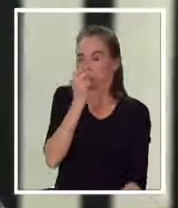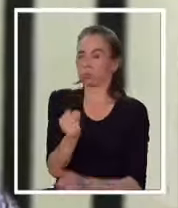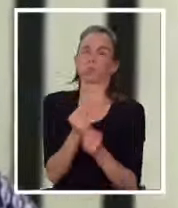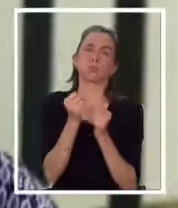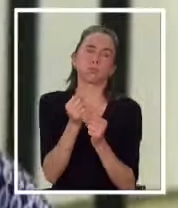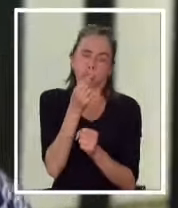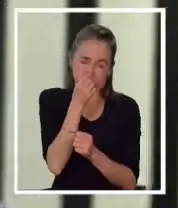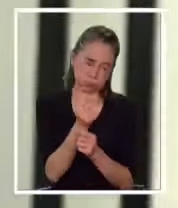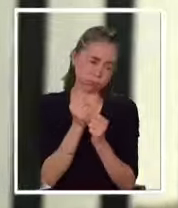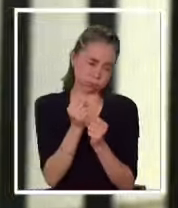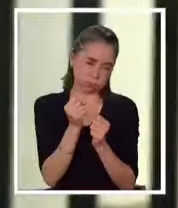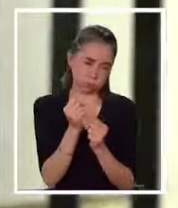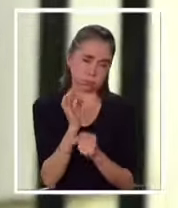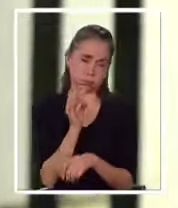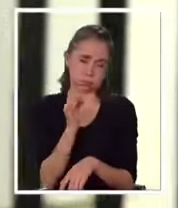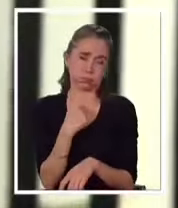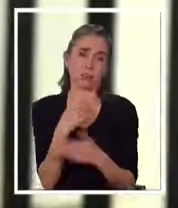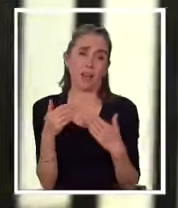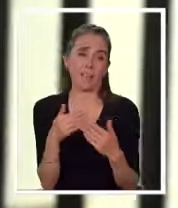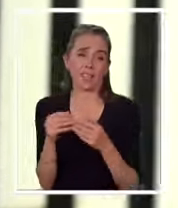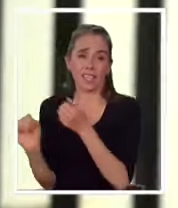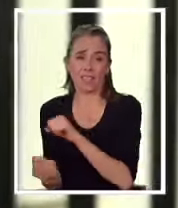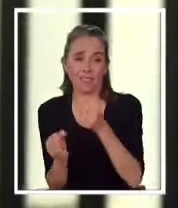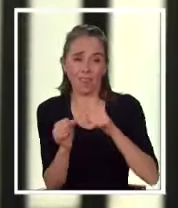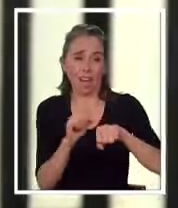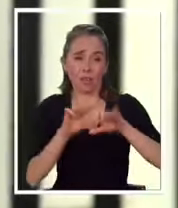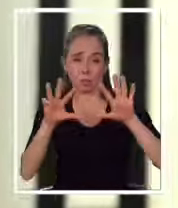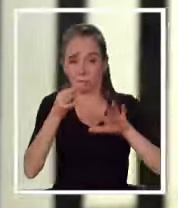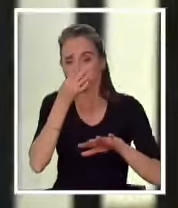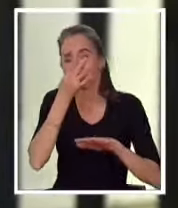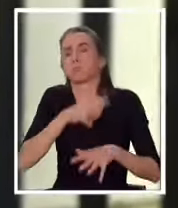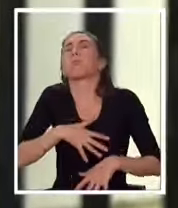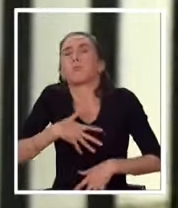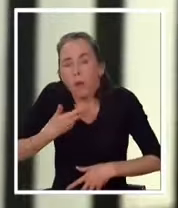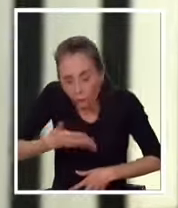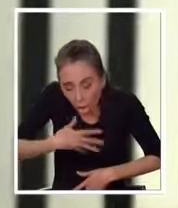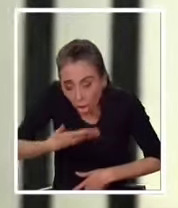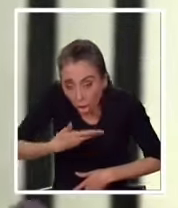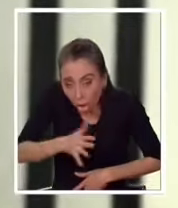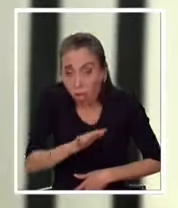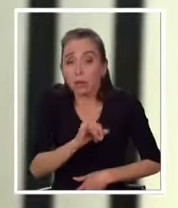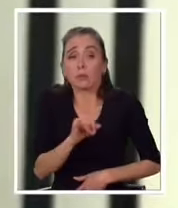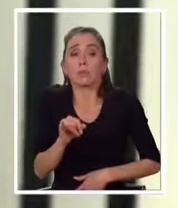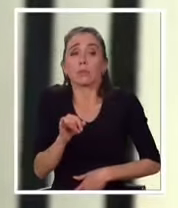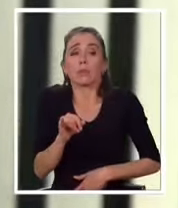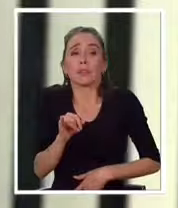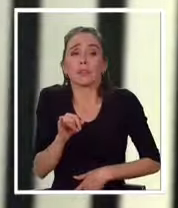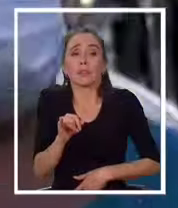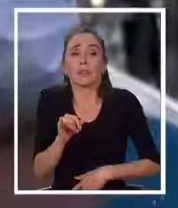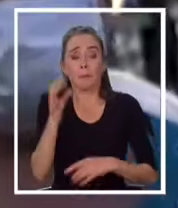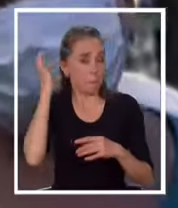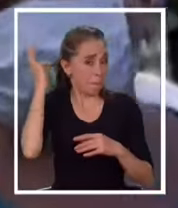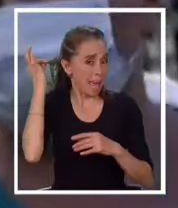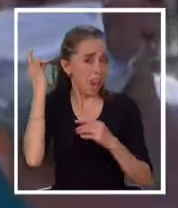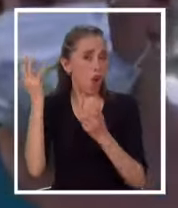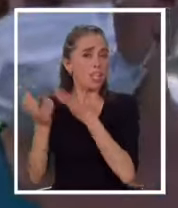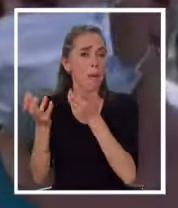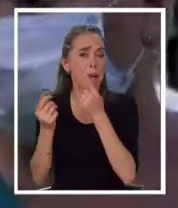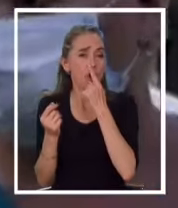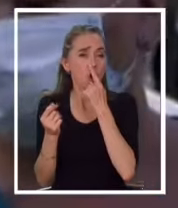¿Para qué estamos con cuesta? Yo a veces estoy corriendo a las 9 y el olor... Y después el olor a pelo quemado.